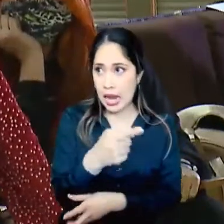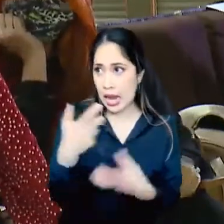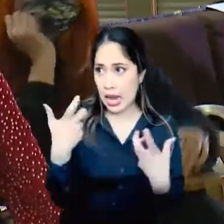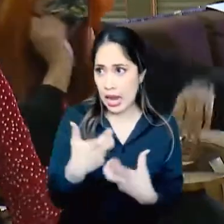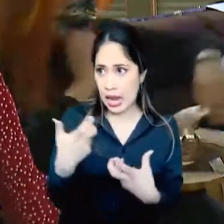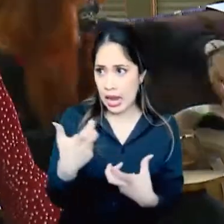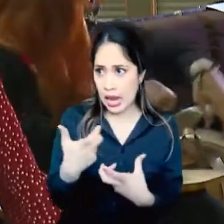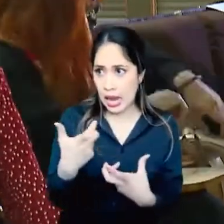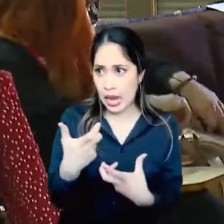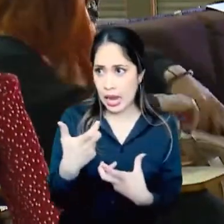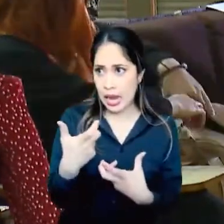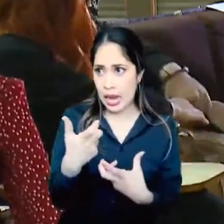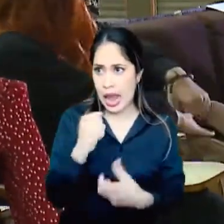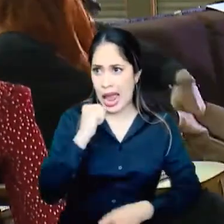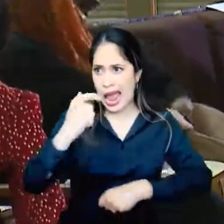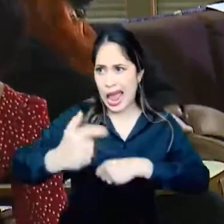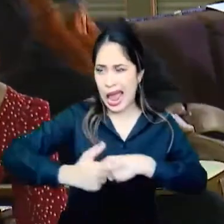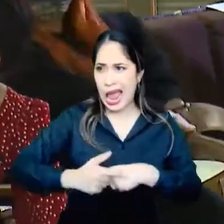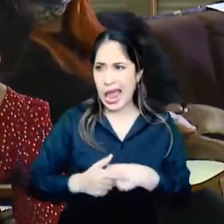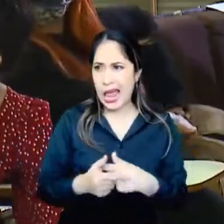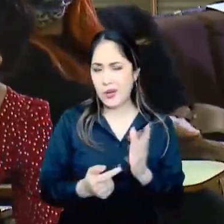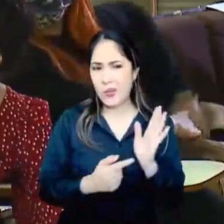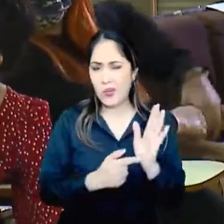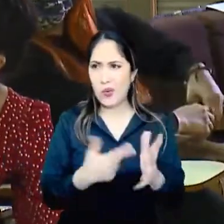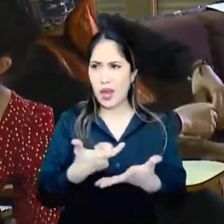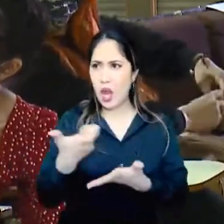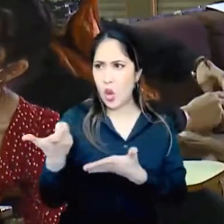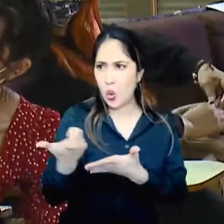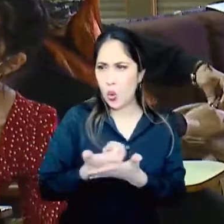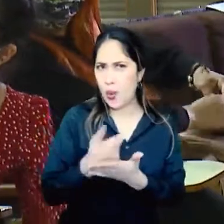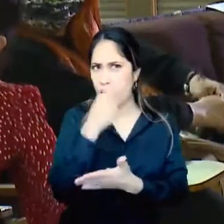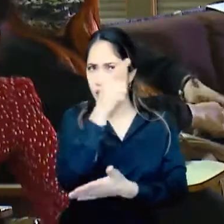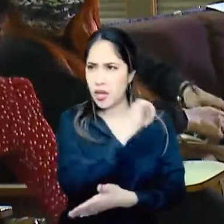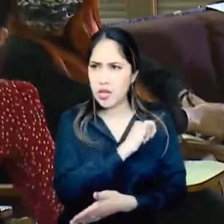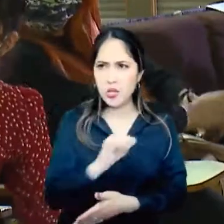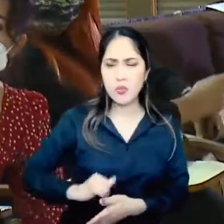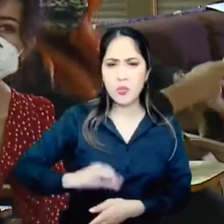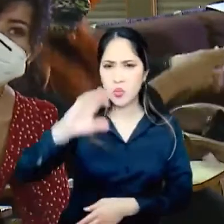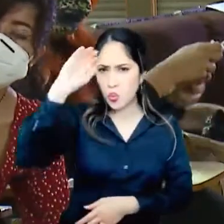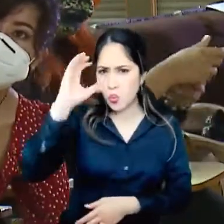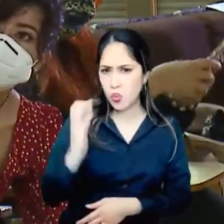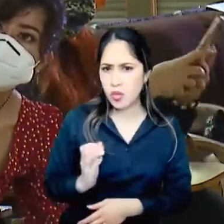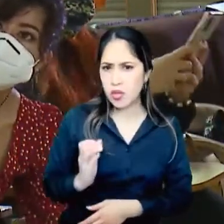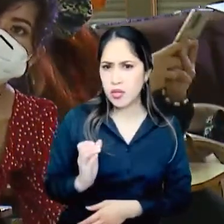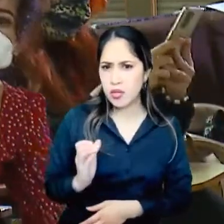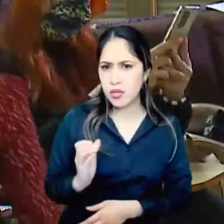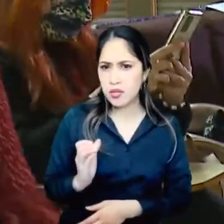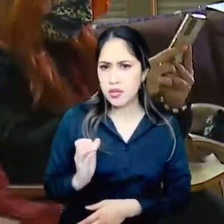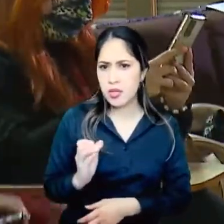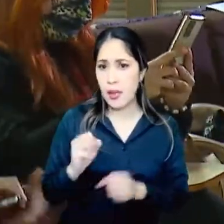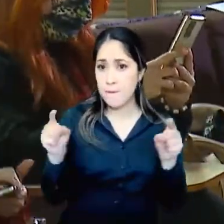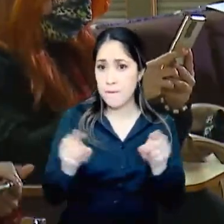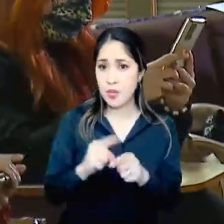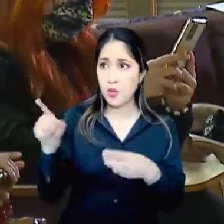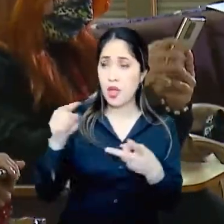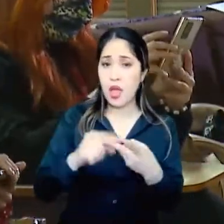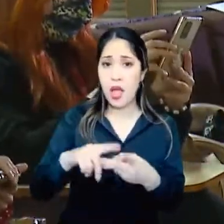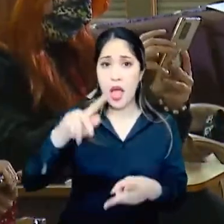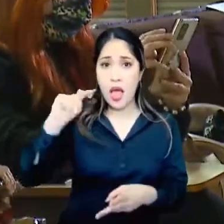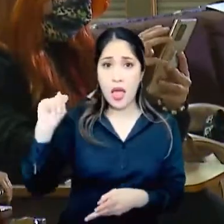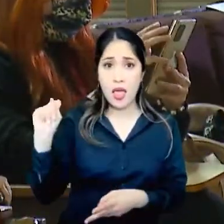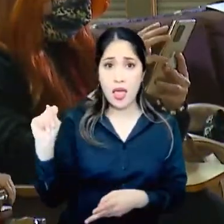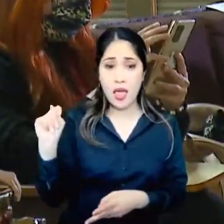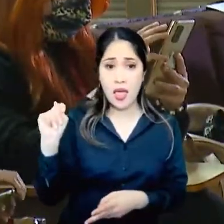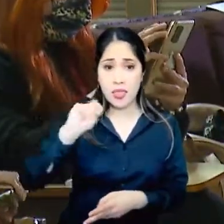algunas señales de que él cobraba en el ayuntamiento de Culiacán y también cobraba en el ayuntamiento de Tijuana sin ir a trabajar. Esto lo